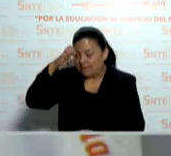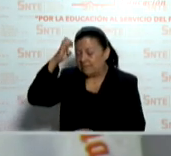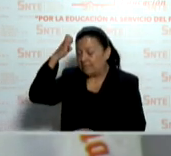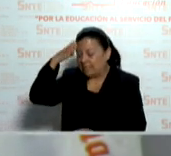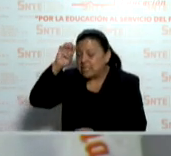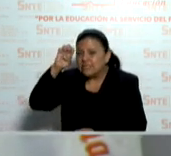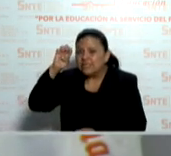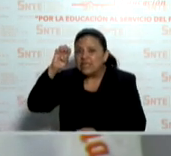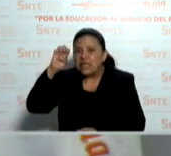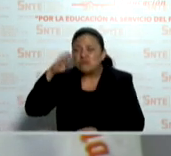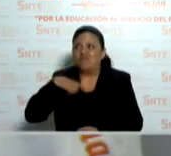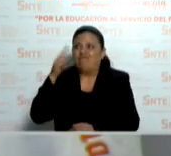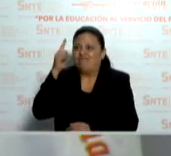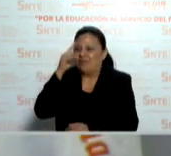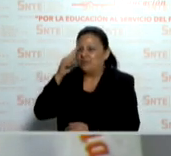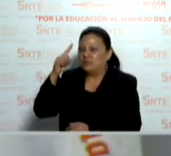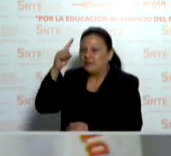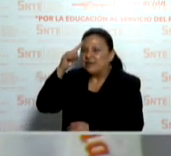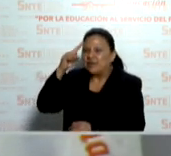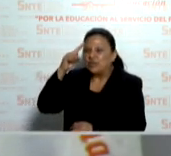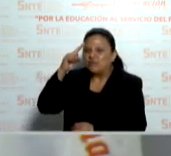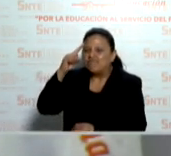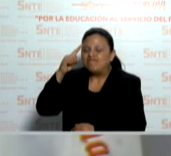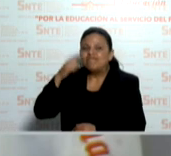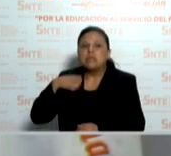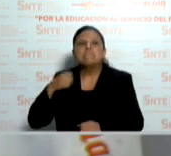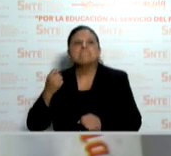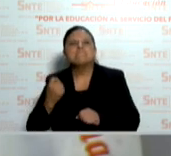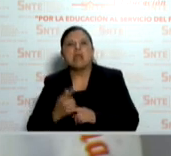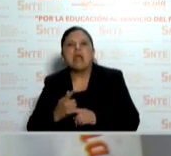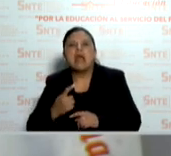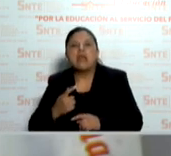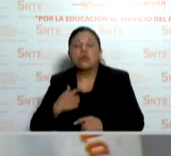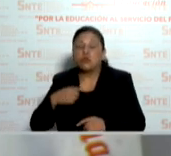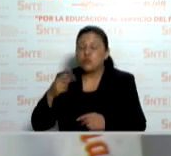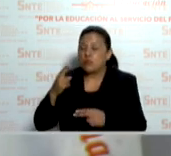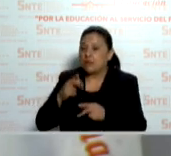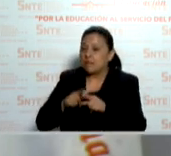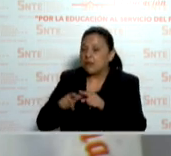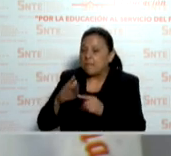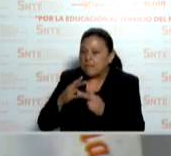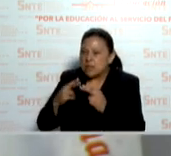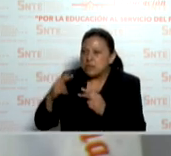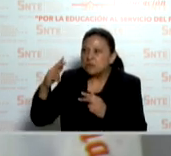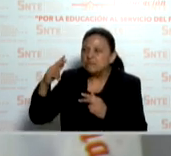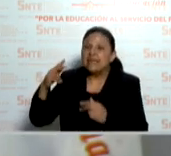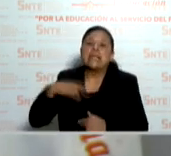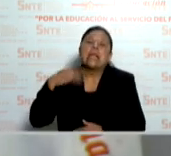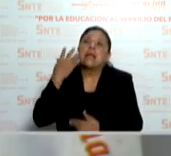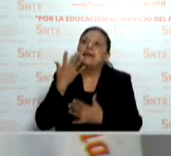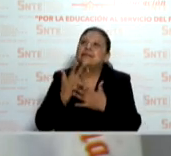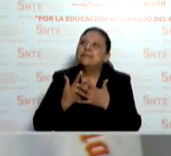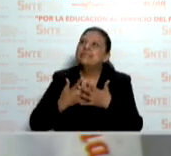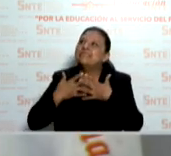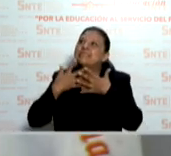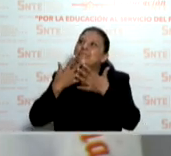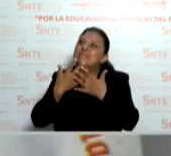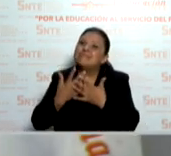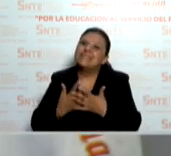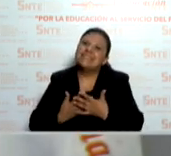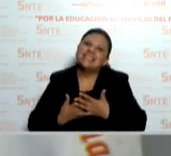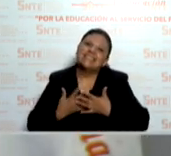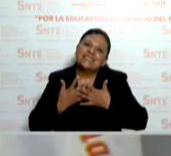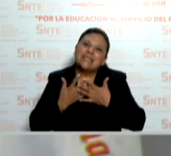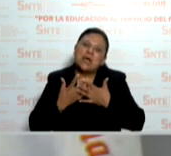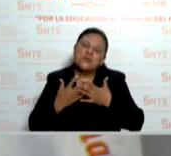sabio consejero, de la advertencia tu hermano mayor, y de la esperanza, tu genio